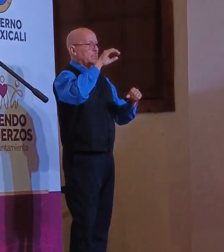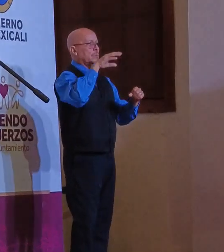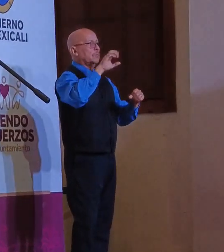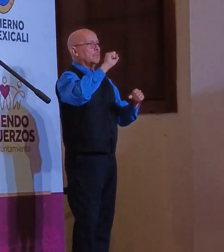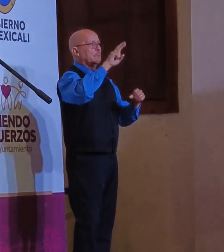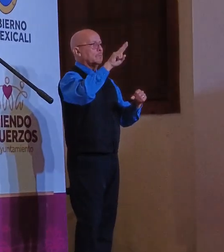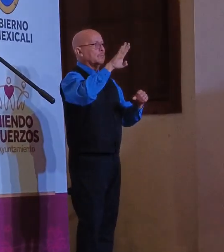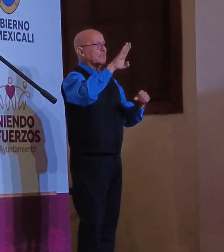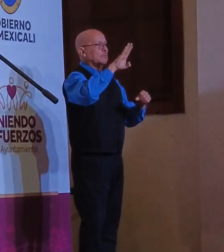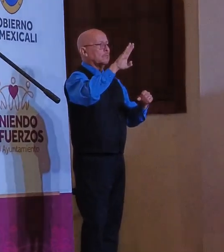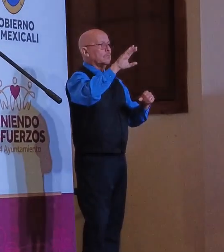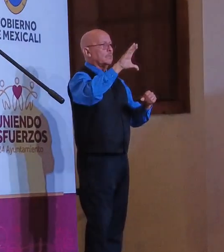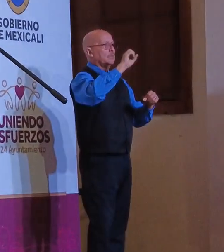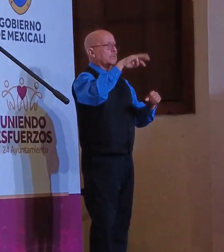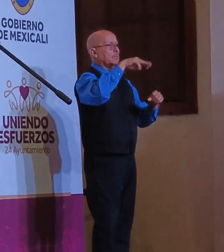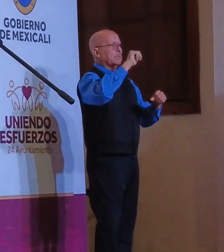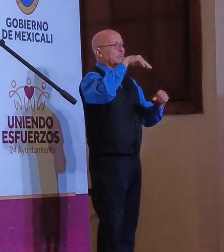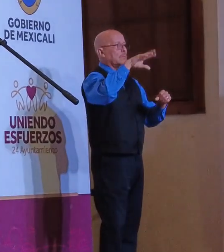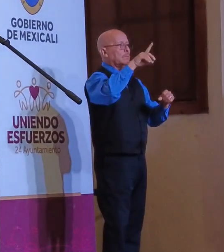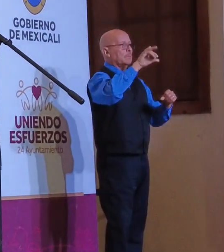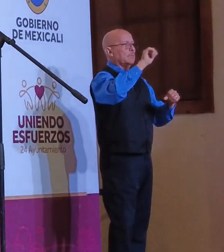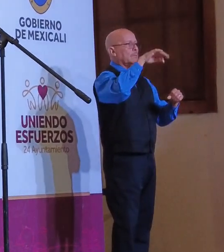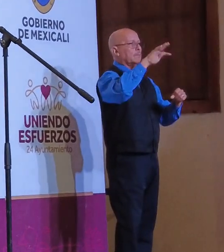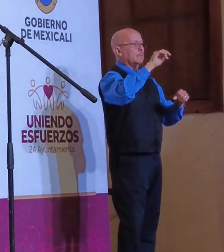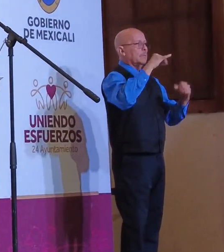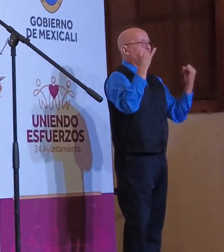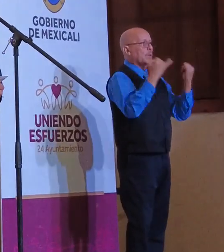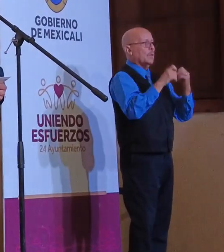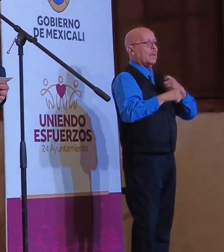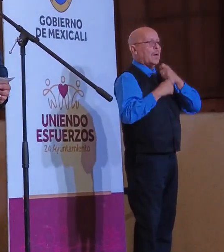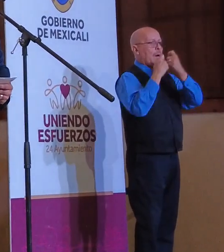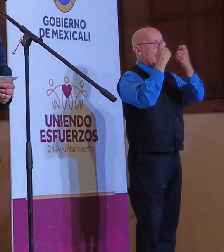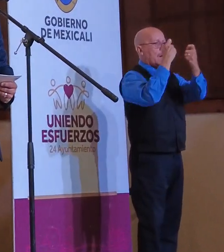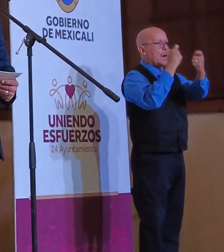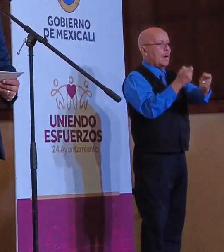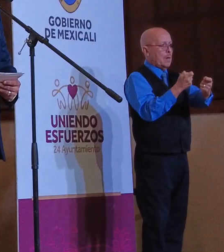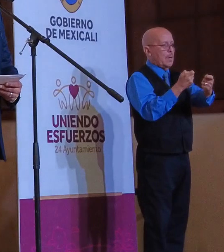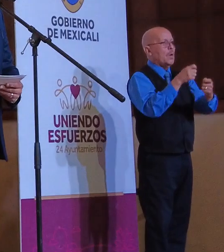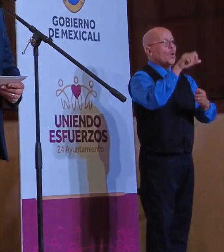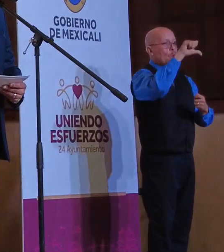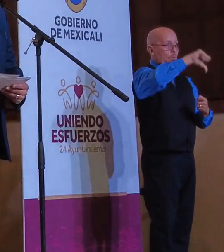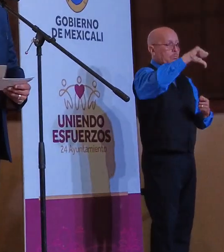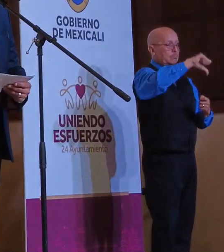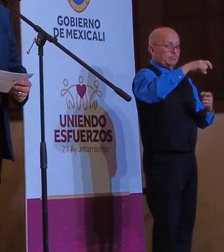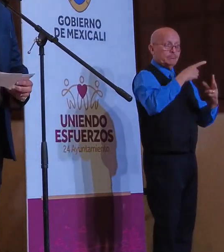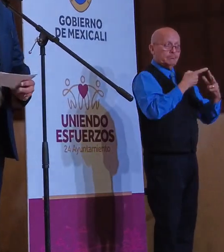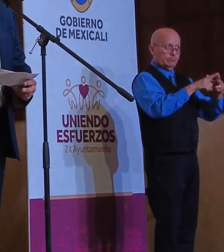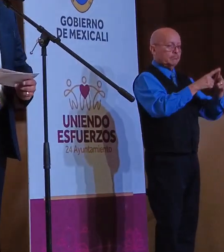Hoy asume el área de la subcomandancia de tránsito municipal.